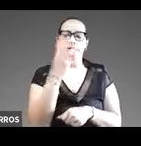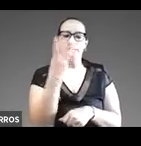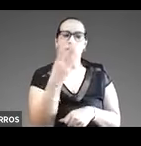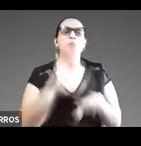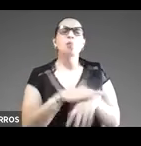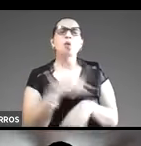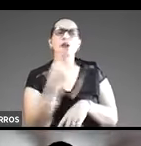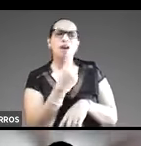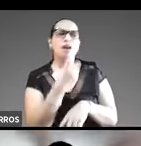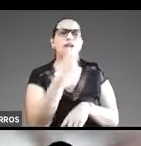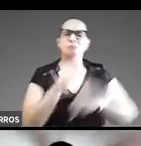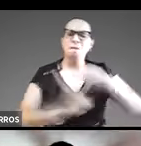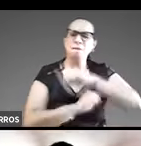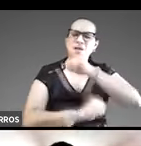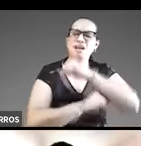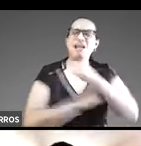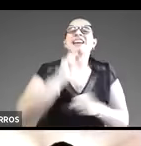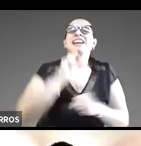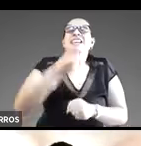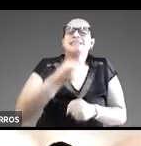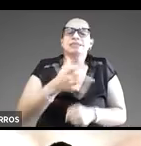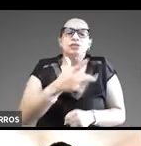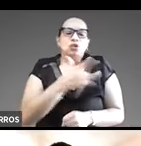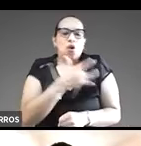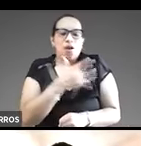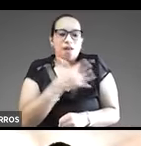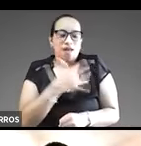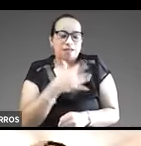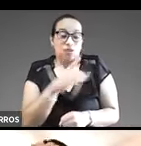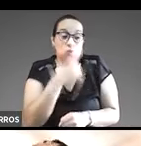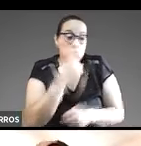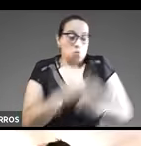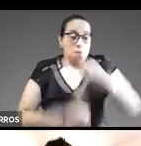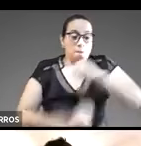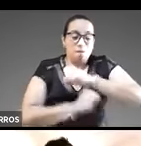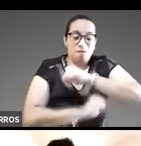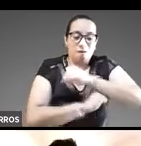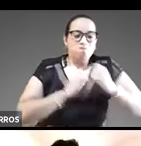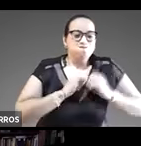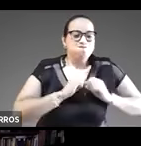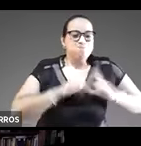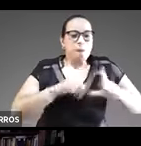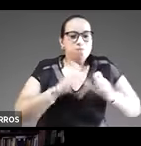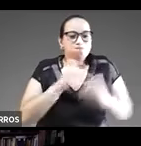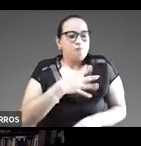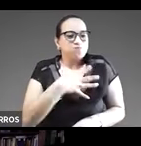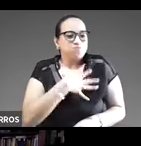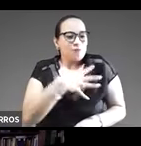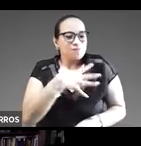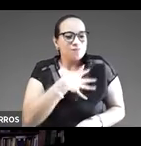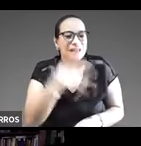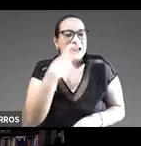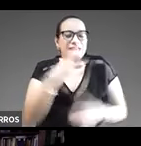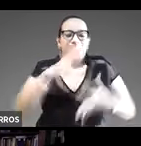pilares son el corazón. O sea, si un pilar late, el tejido